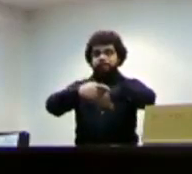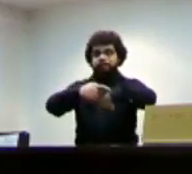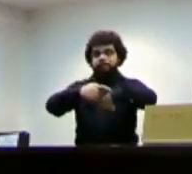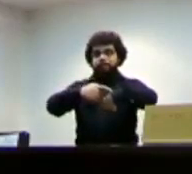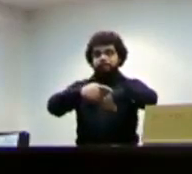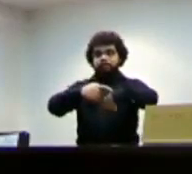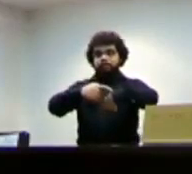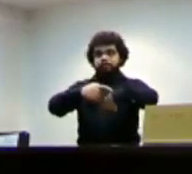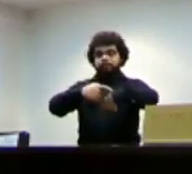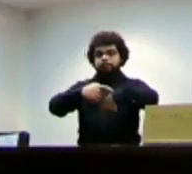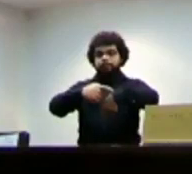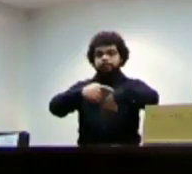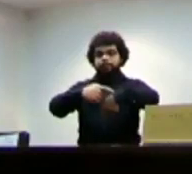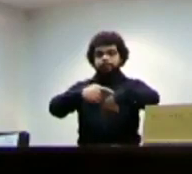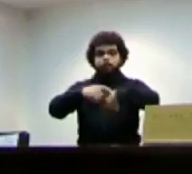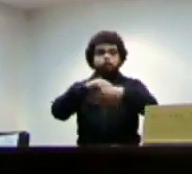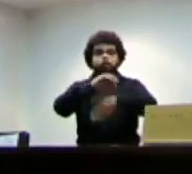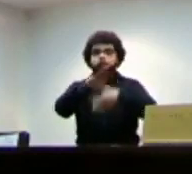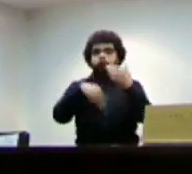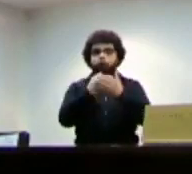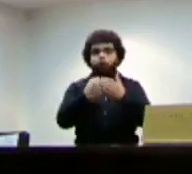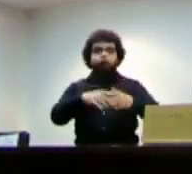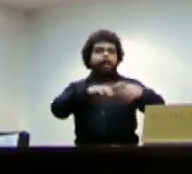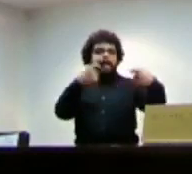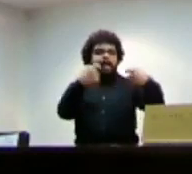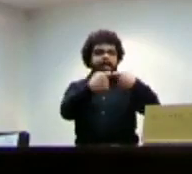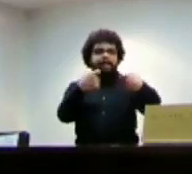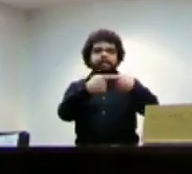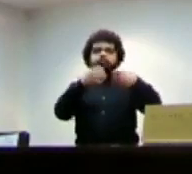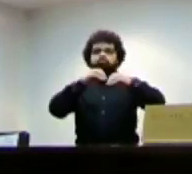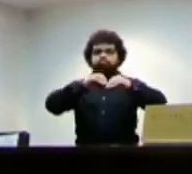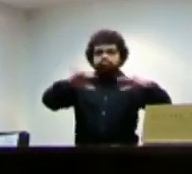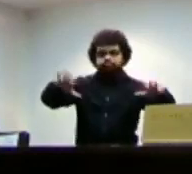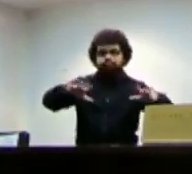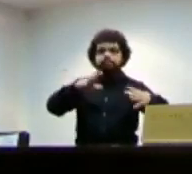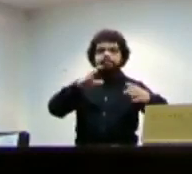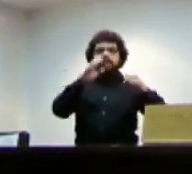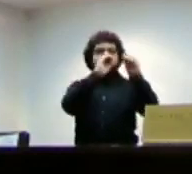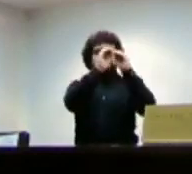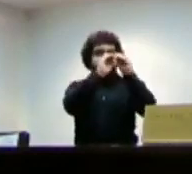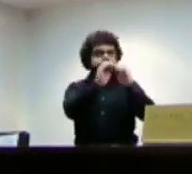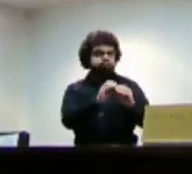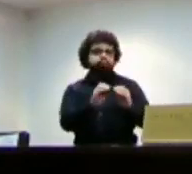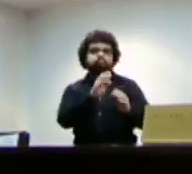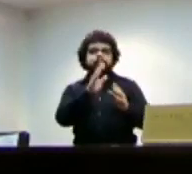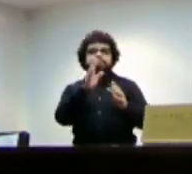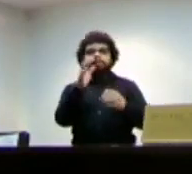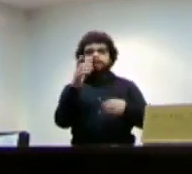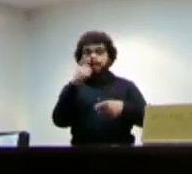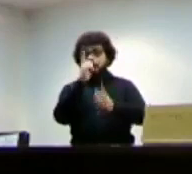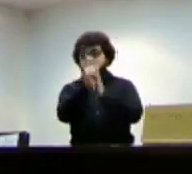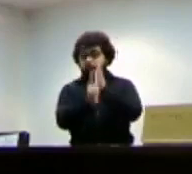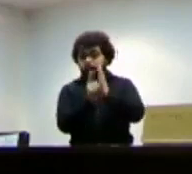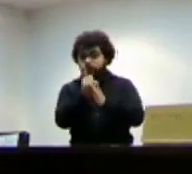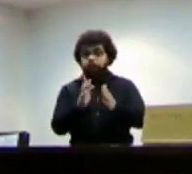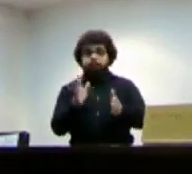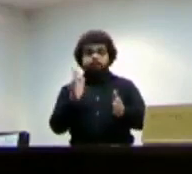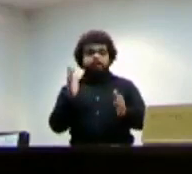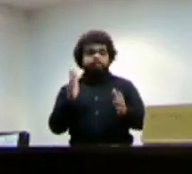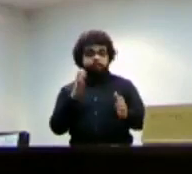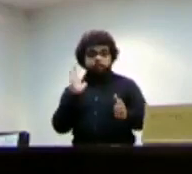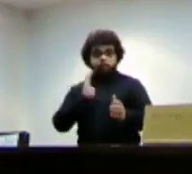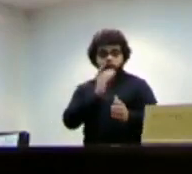generación cada hora. Hay unos cuadres entre nuestros operadores